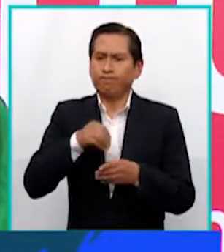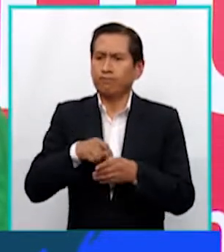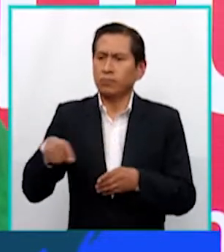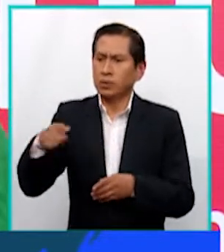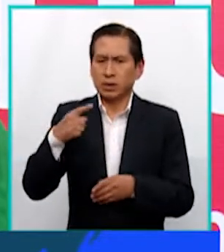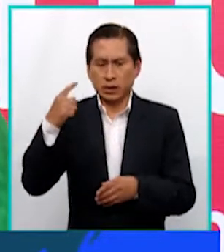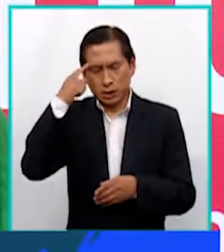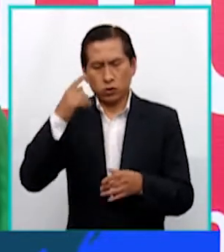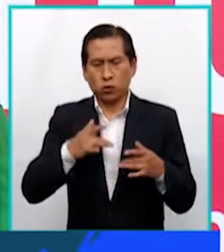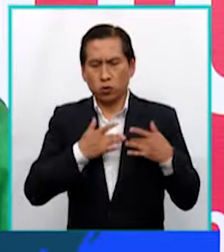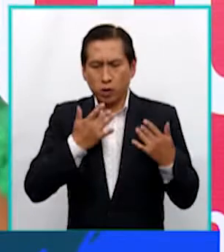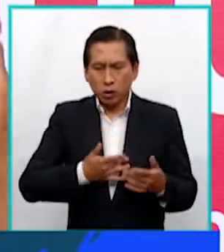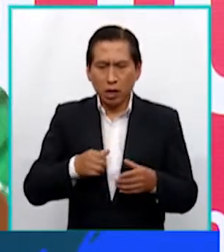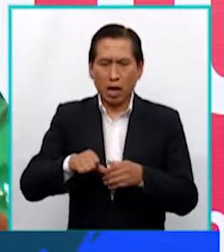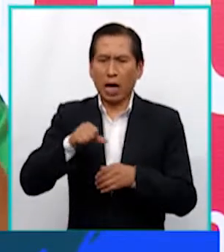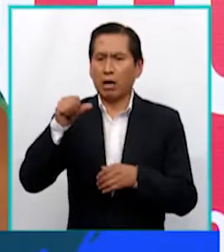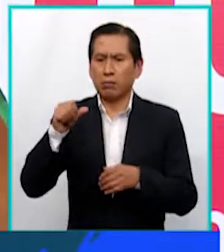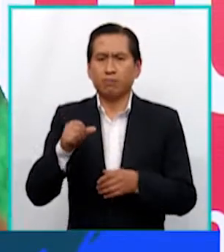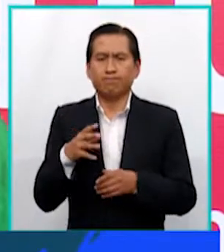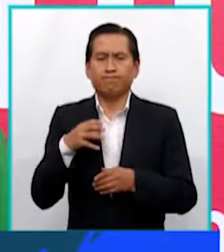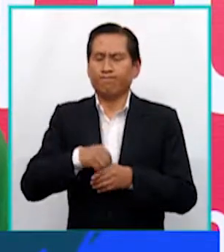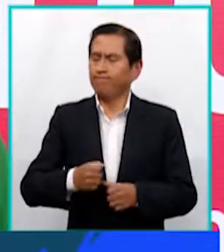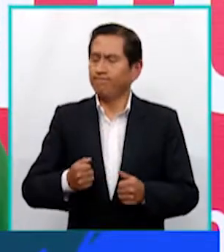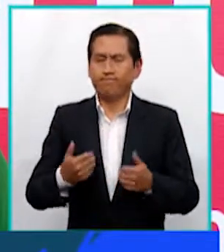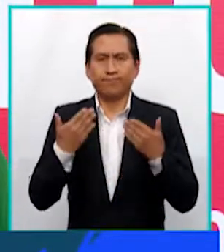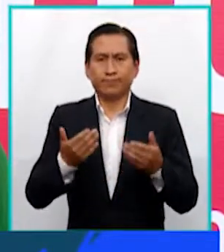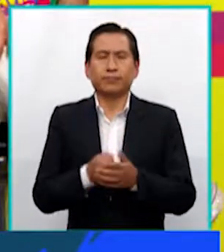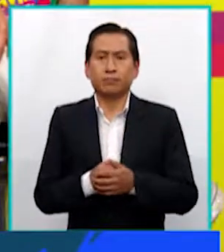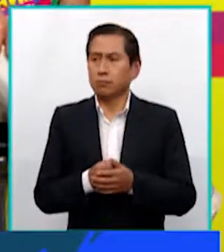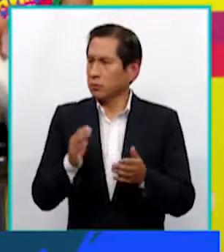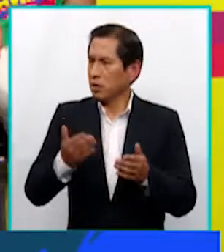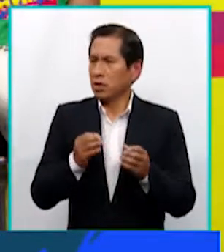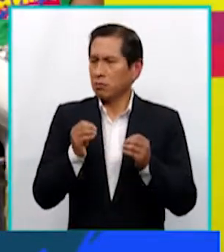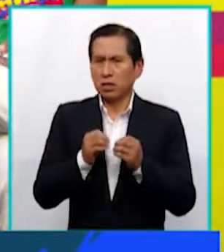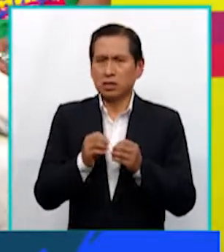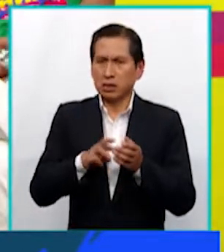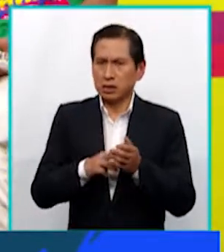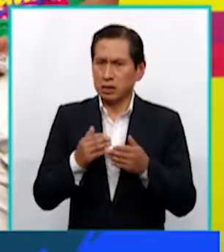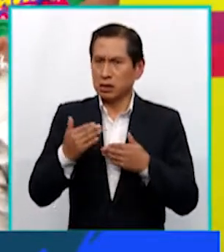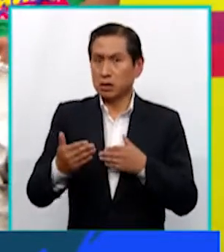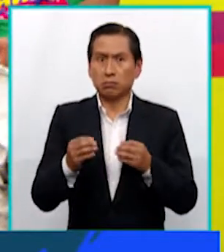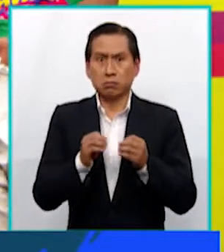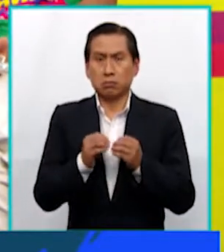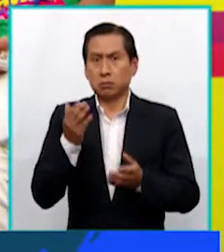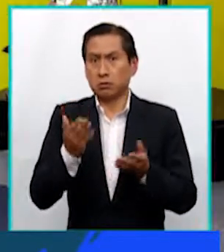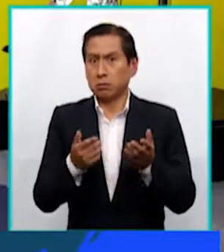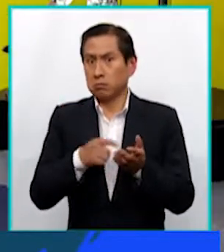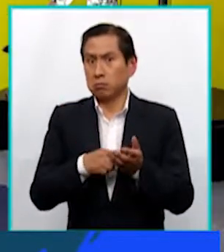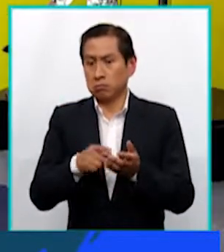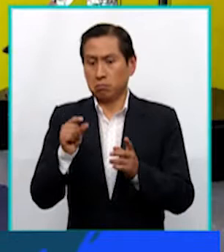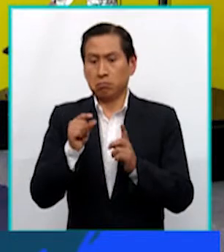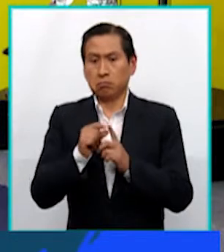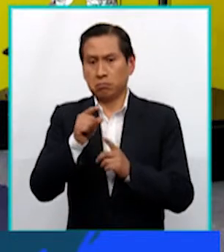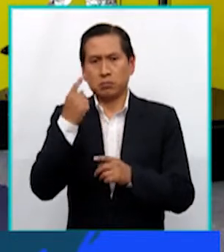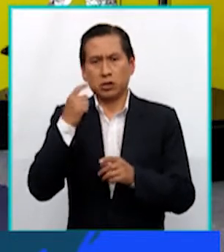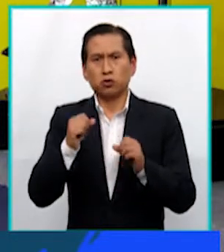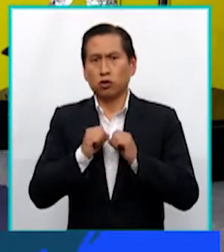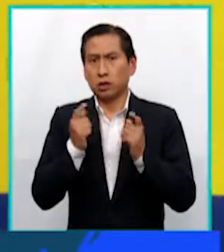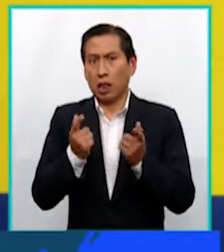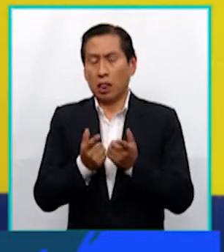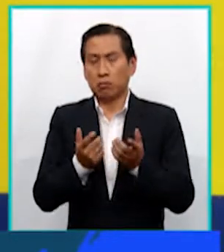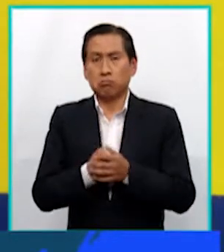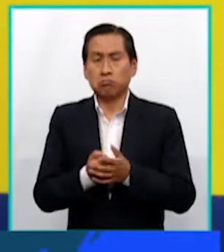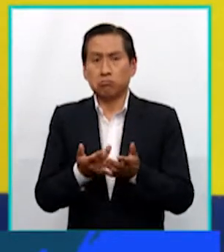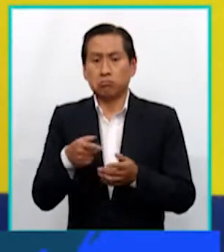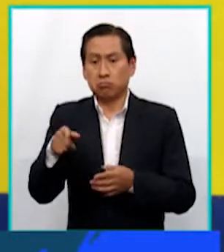mente, corazón, alma y pa, sale, ¿no? Que sea algo más que cantar, ¿no? Ahí vamos con quizás el concepto de lo social. El hecho de